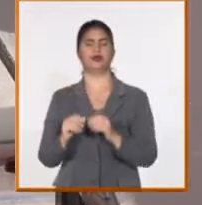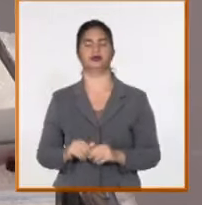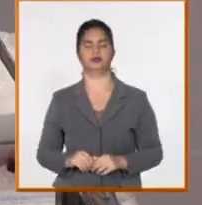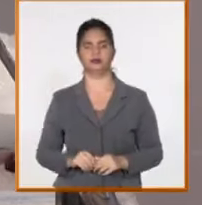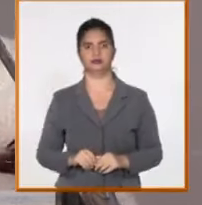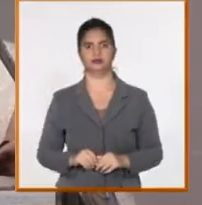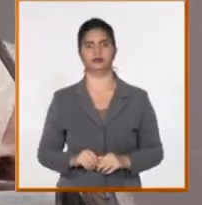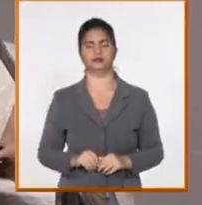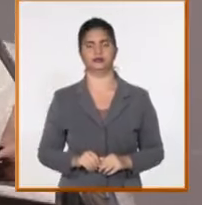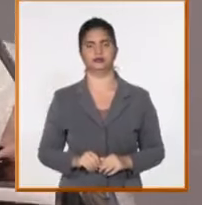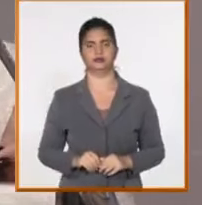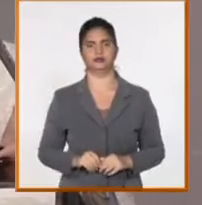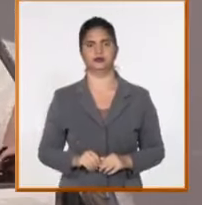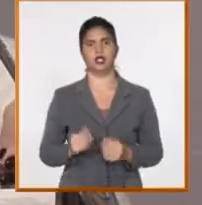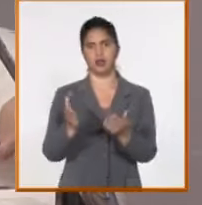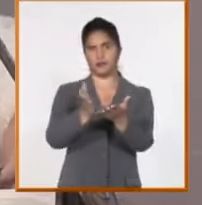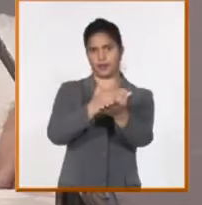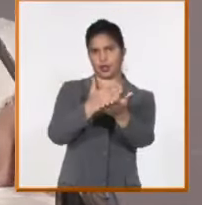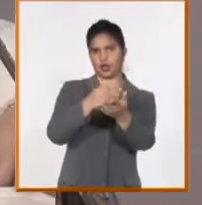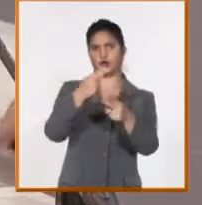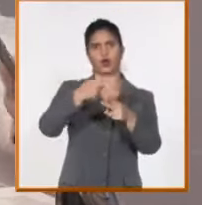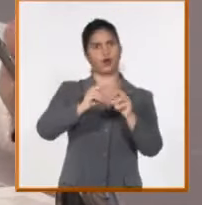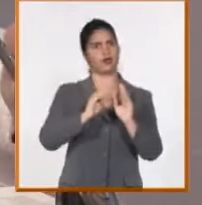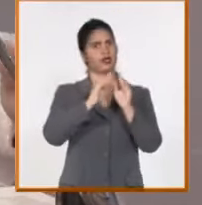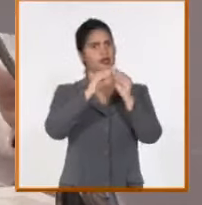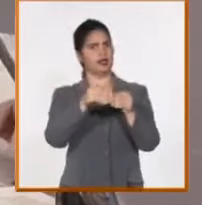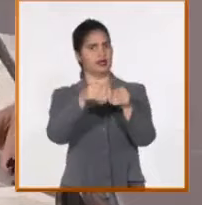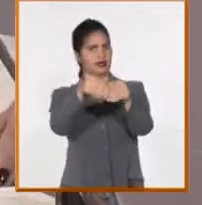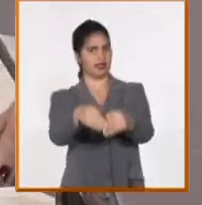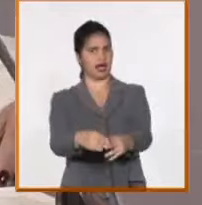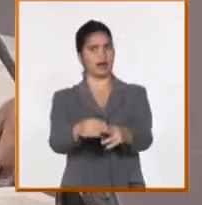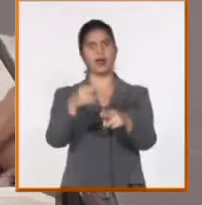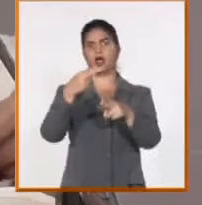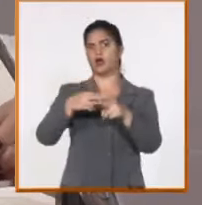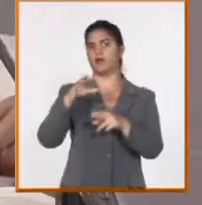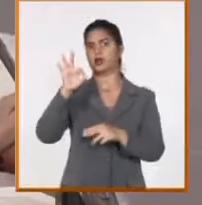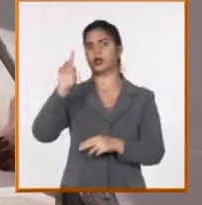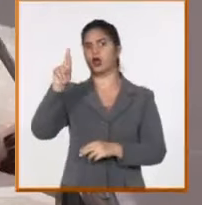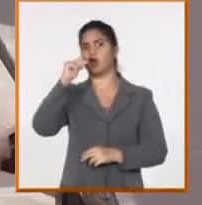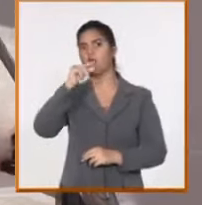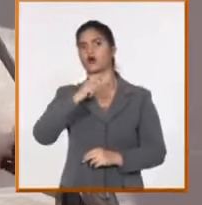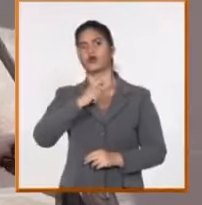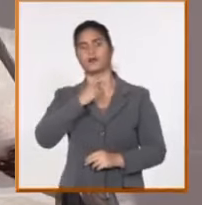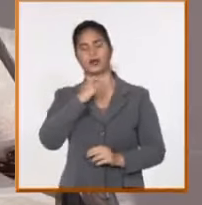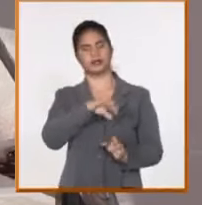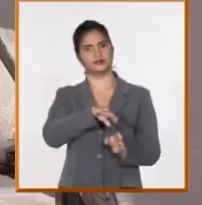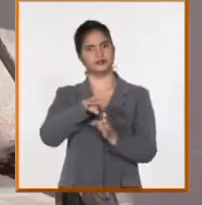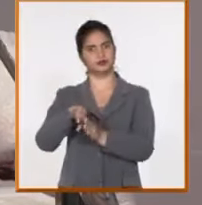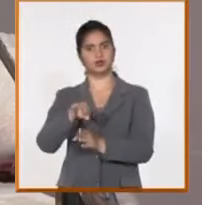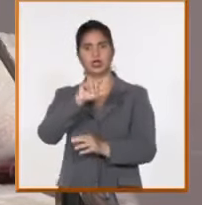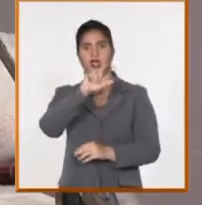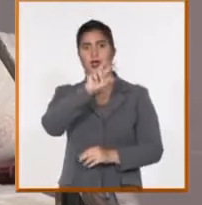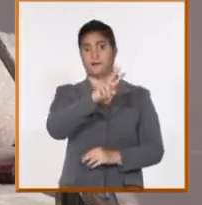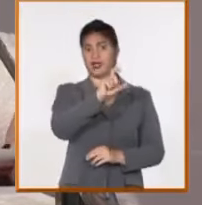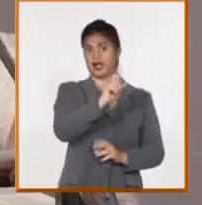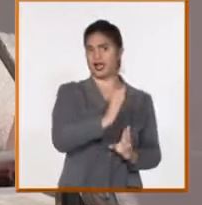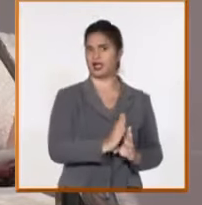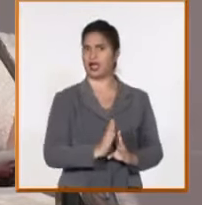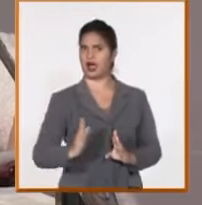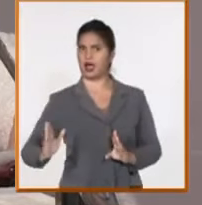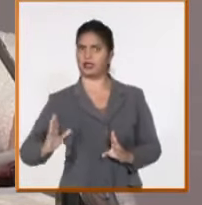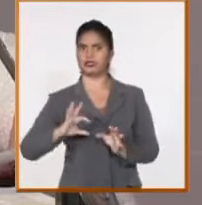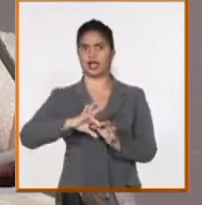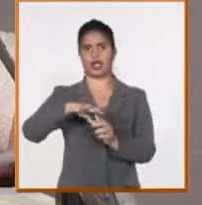orbe en Clara se atiende hasta Camagüey Se imprime toda la prensa hasta camaguey